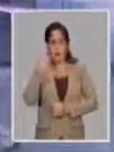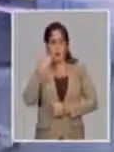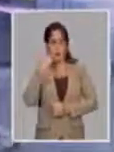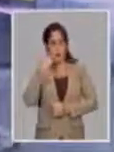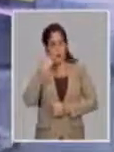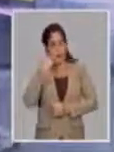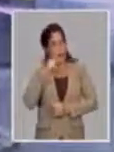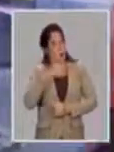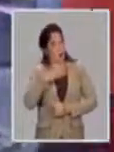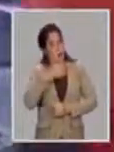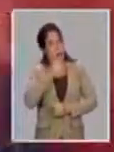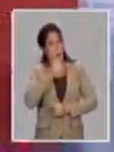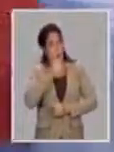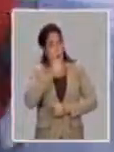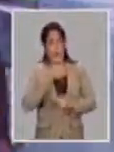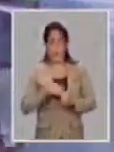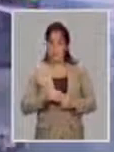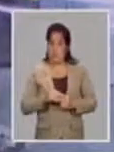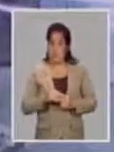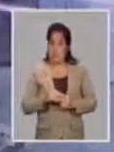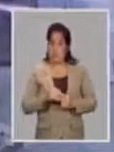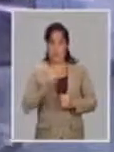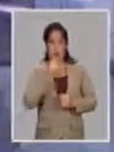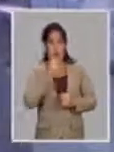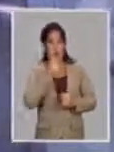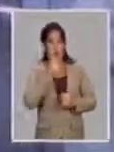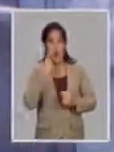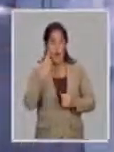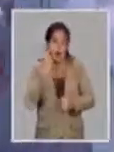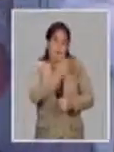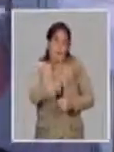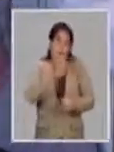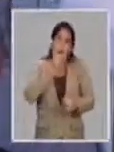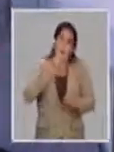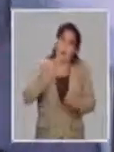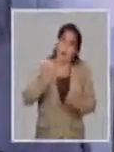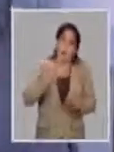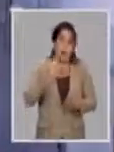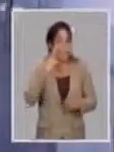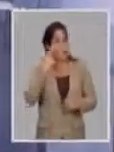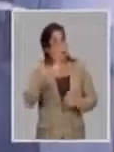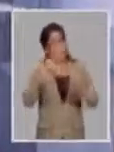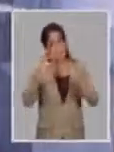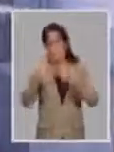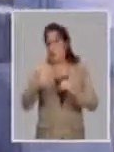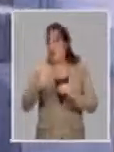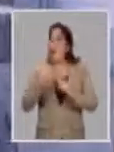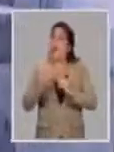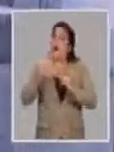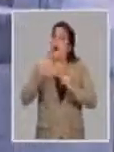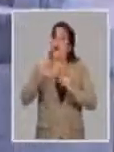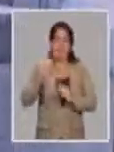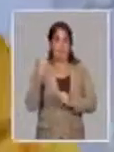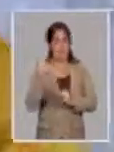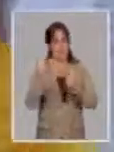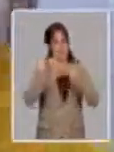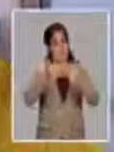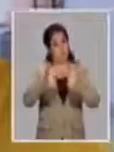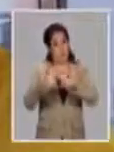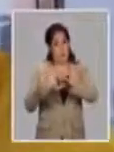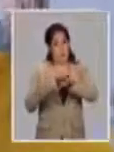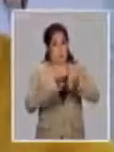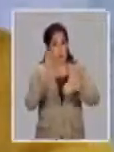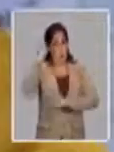años. Eso, estoy escéptico sobre las vacunas, no sé cómo resultará, ojalá que todo resulte